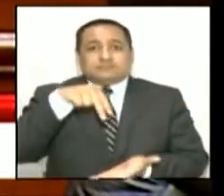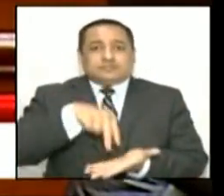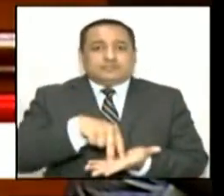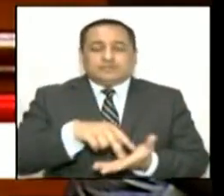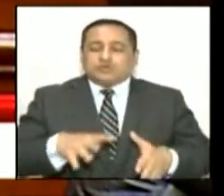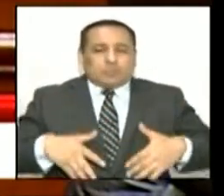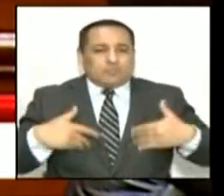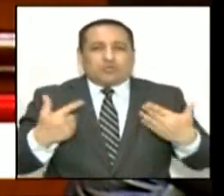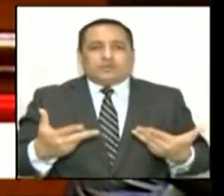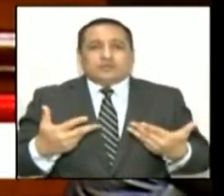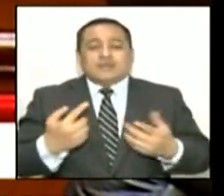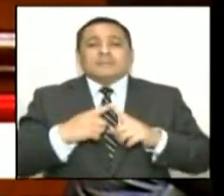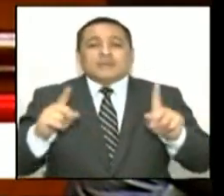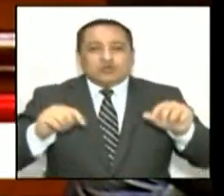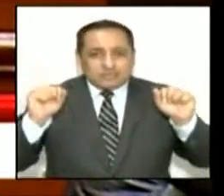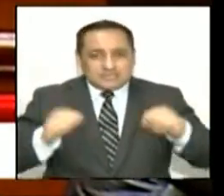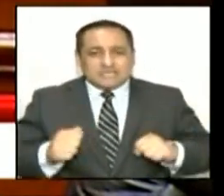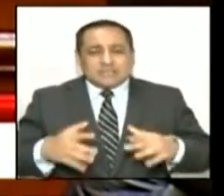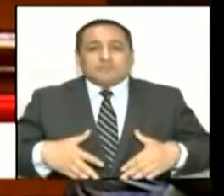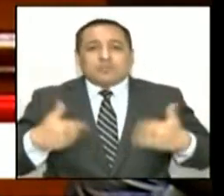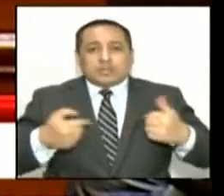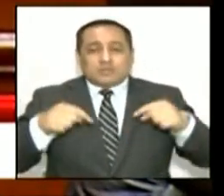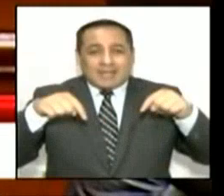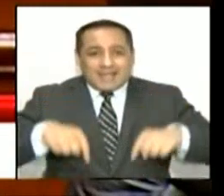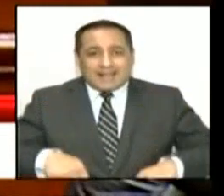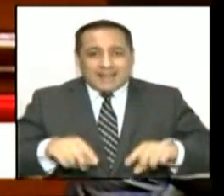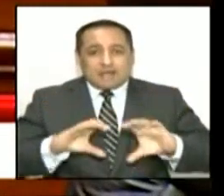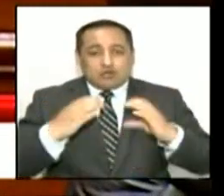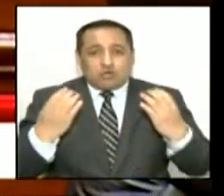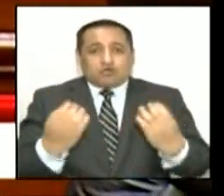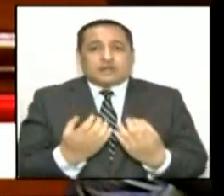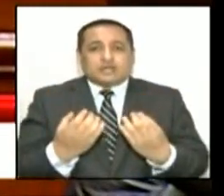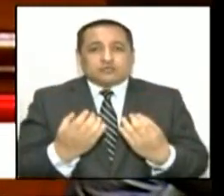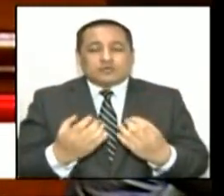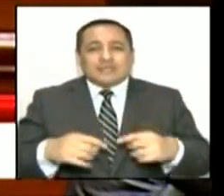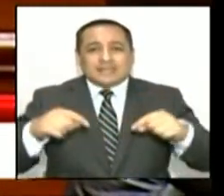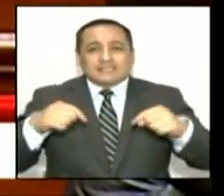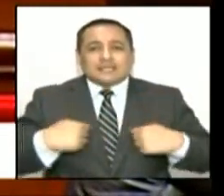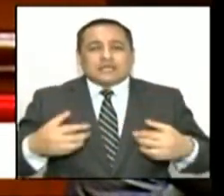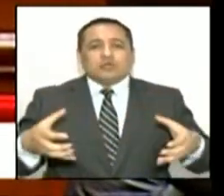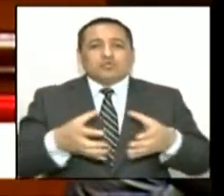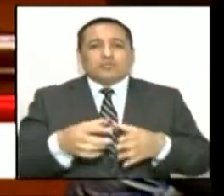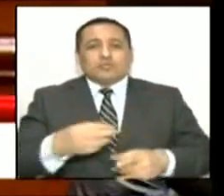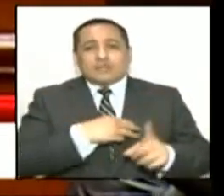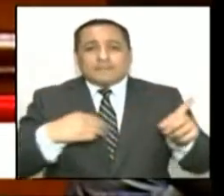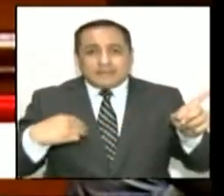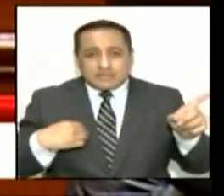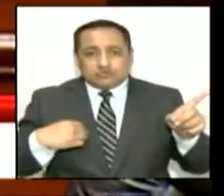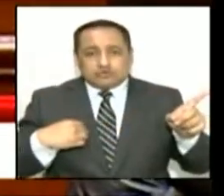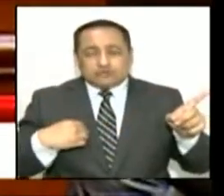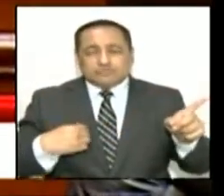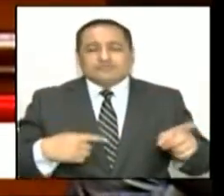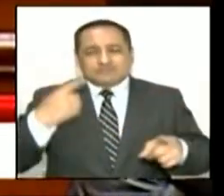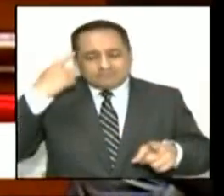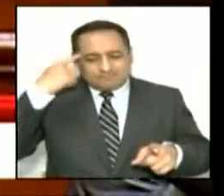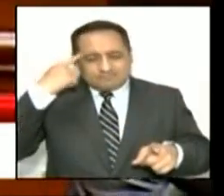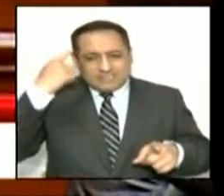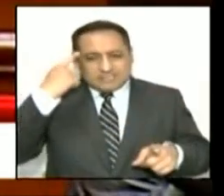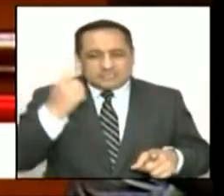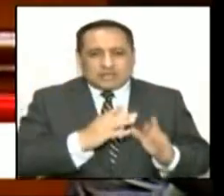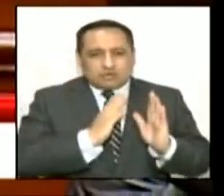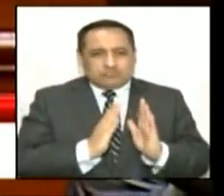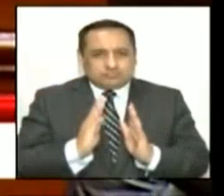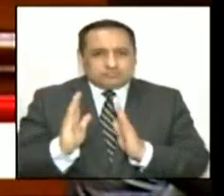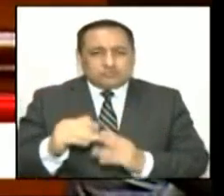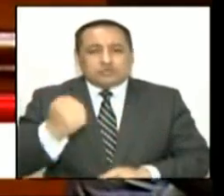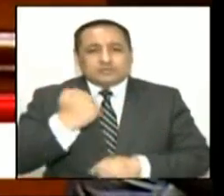sí podemos, desde el Congreso, desde el Ejecutivo, tomar las medidas, hacer las